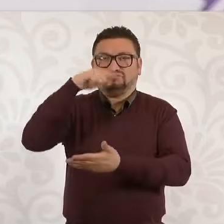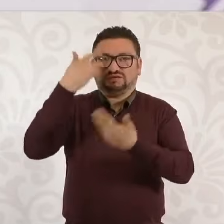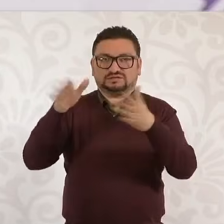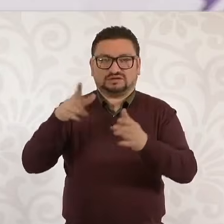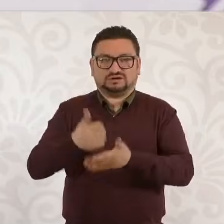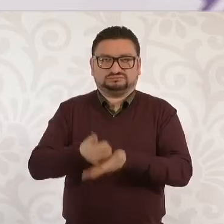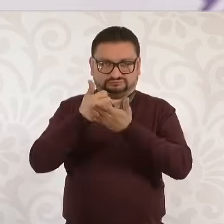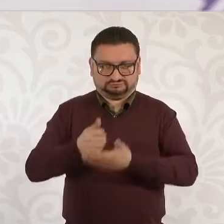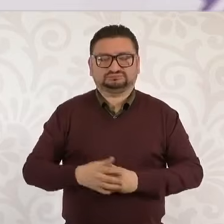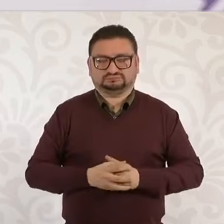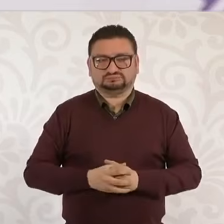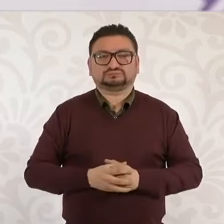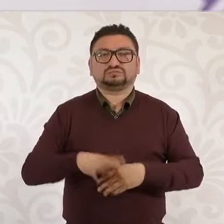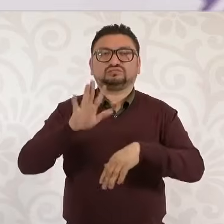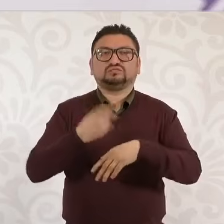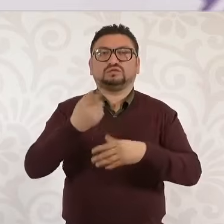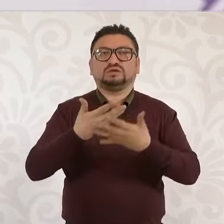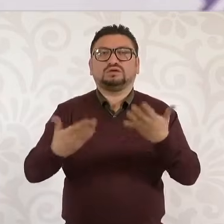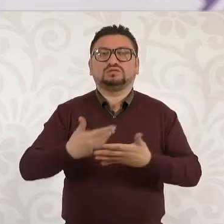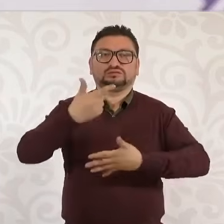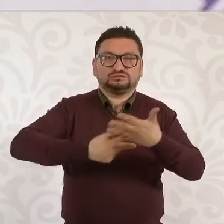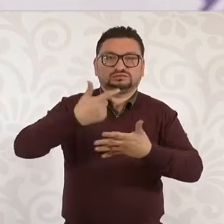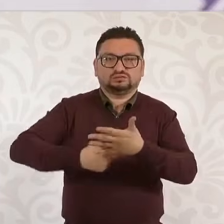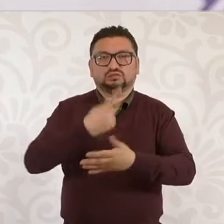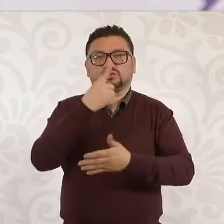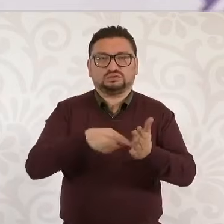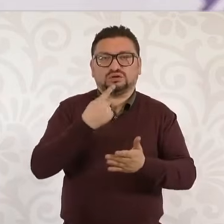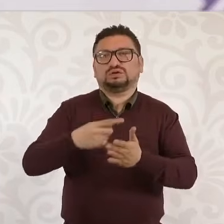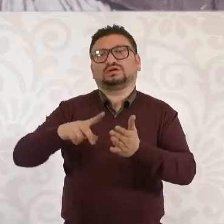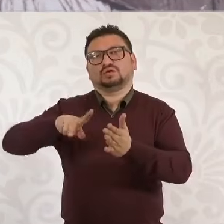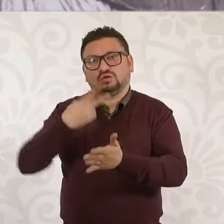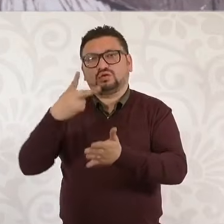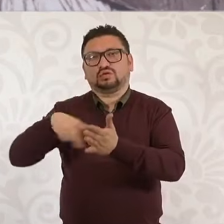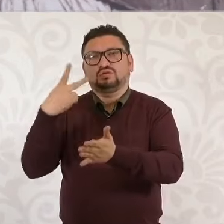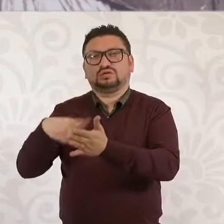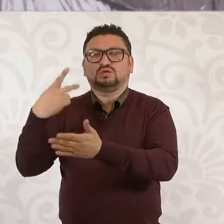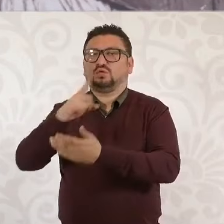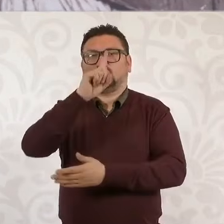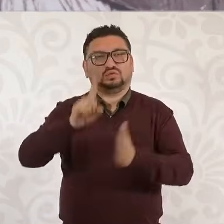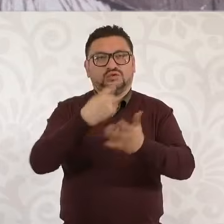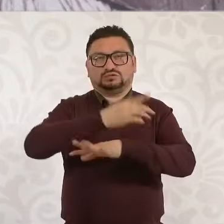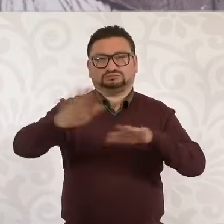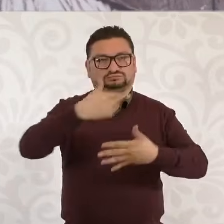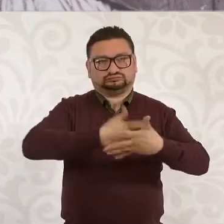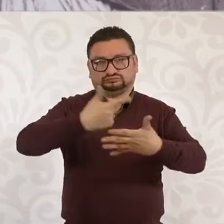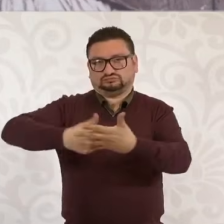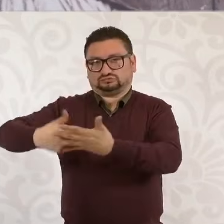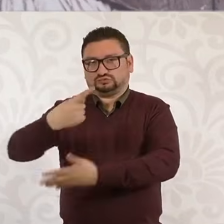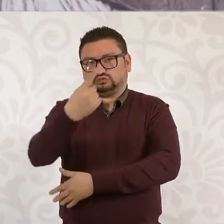¿no? Porque ahora se registran una vez y luego viene otra elección y tienen que volverse a registrar, y es solamente un registro que se